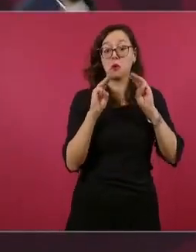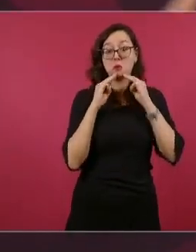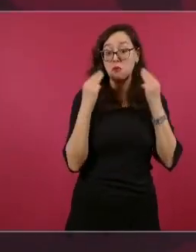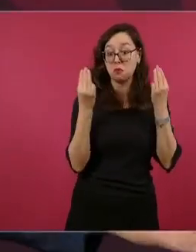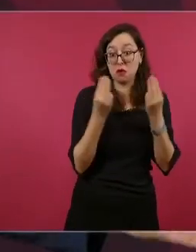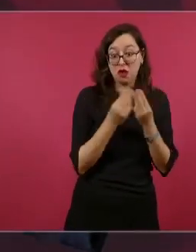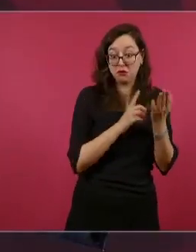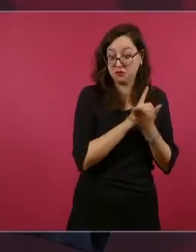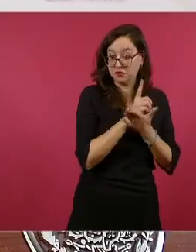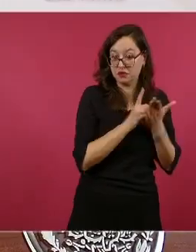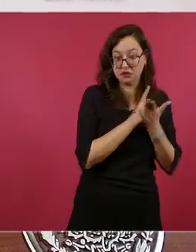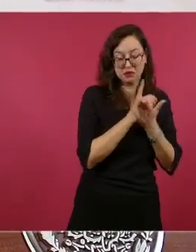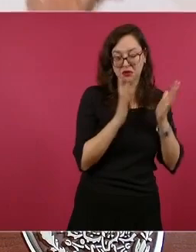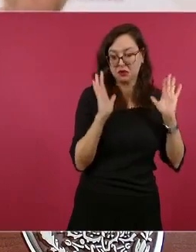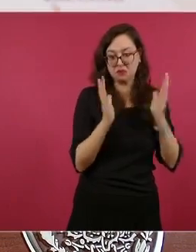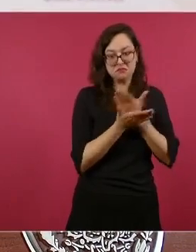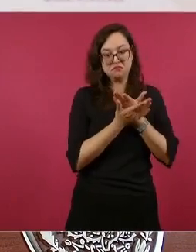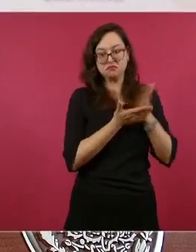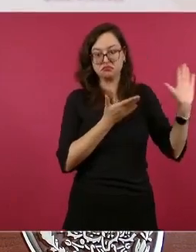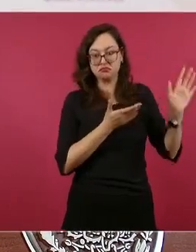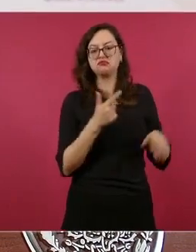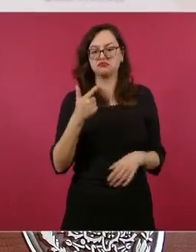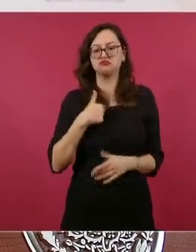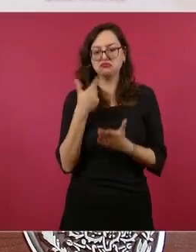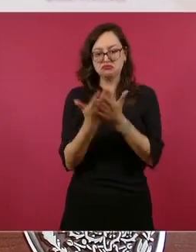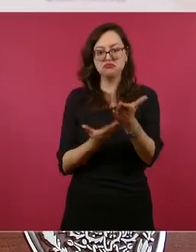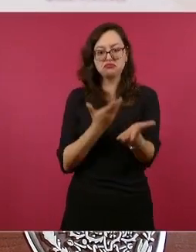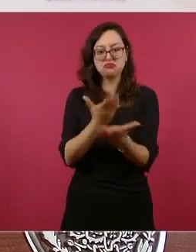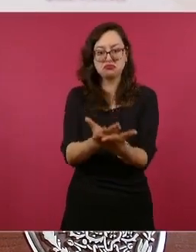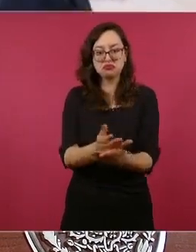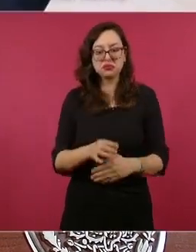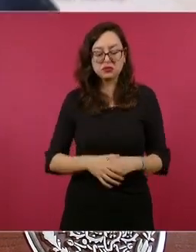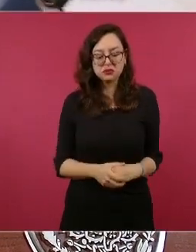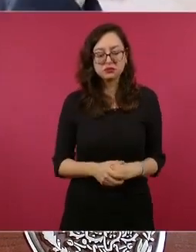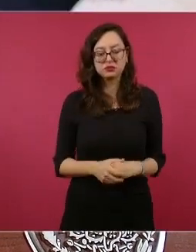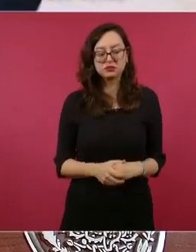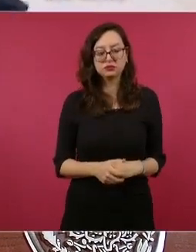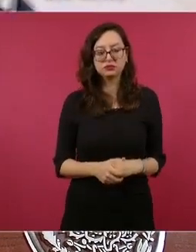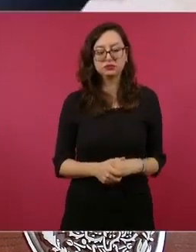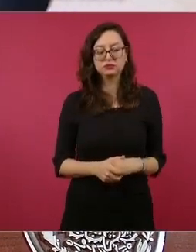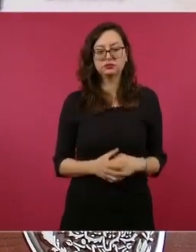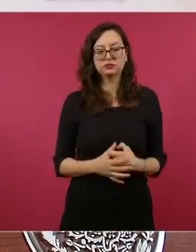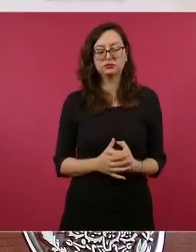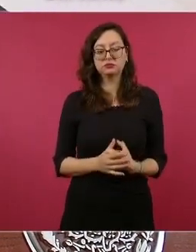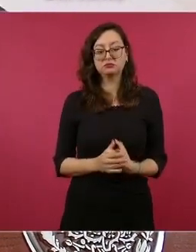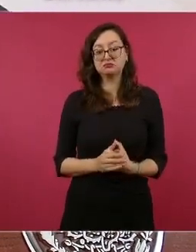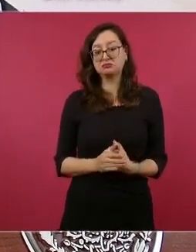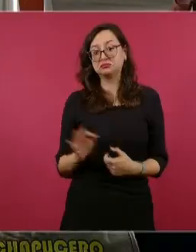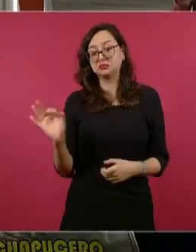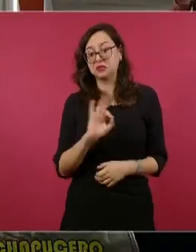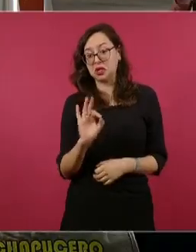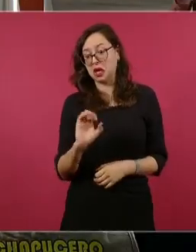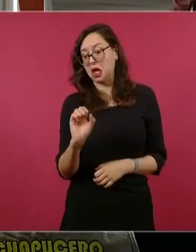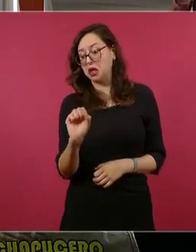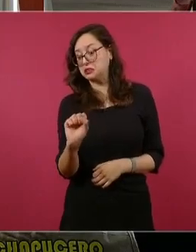pues, ¿cómo no voy a plantearlo? Si no se logra,